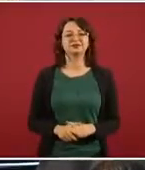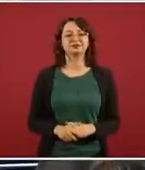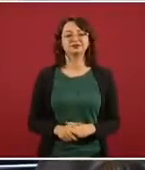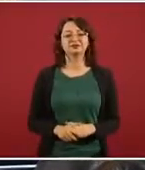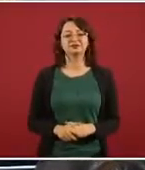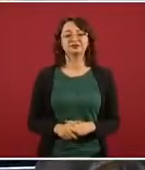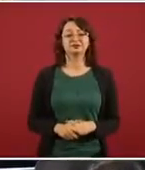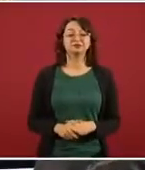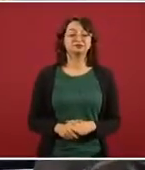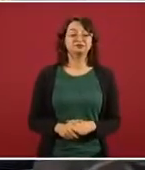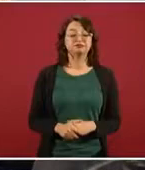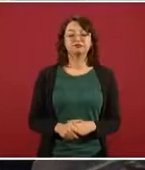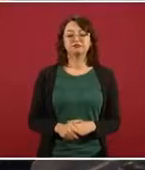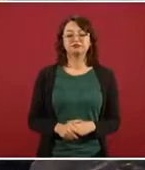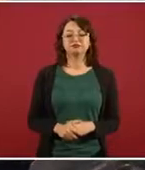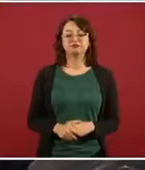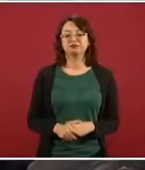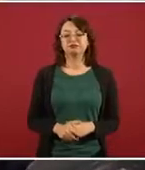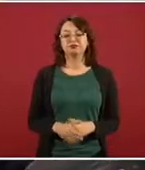Entonces,